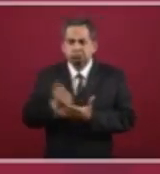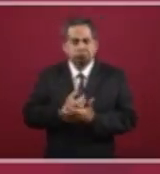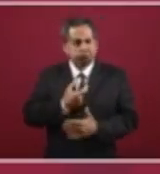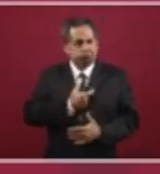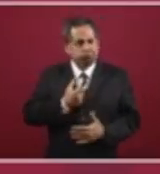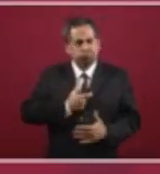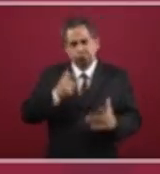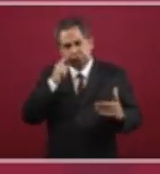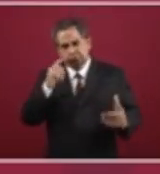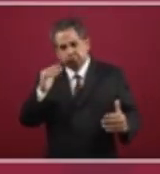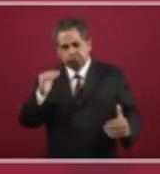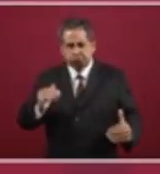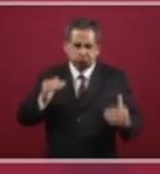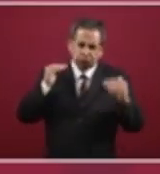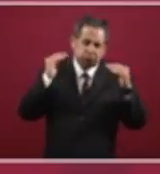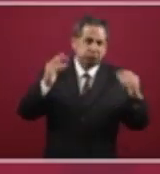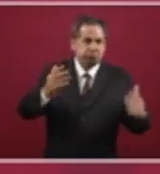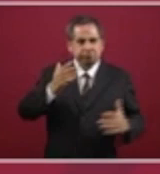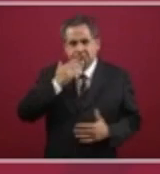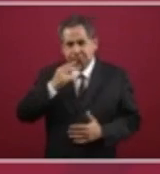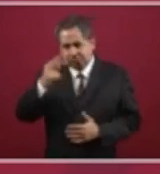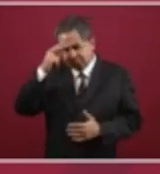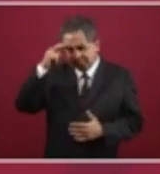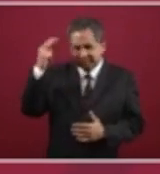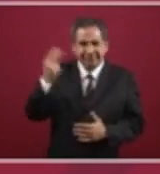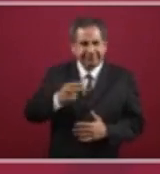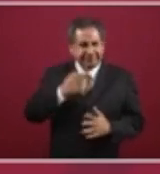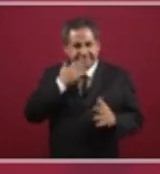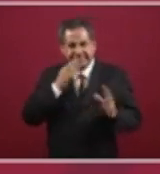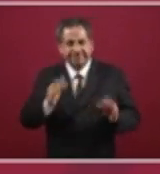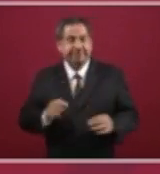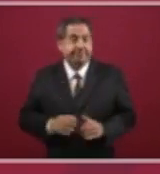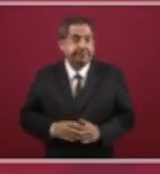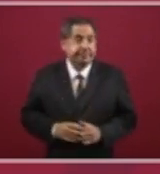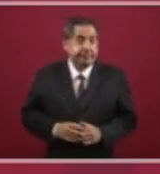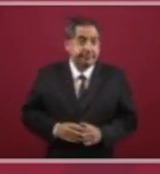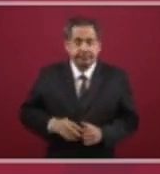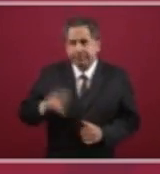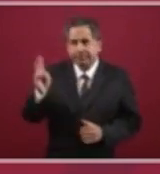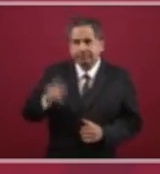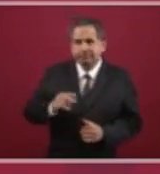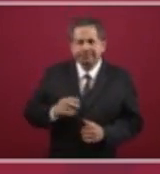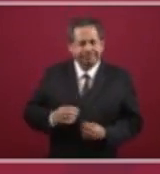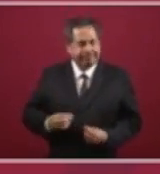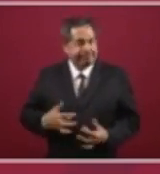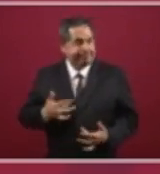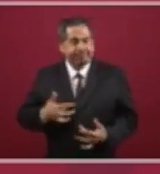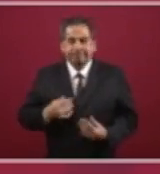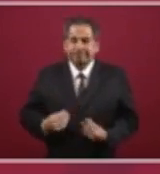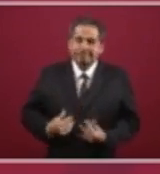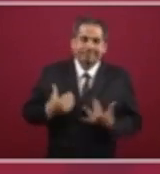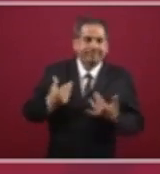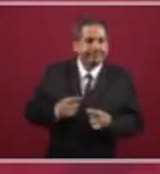alto el nombre de nuestro país. Es un ánimo distinto,